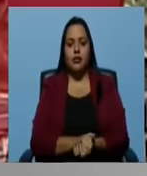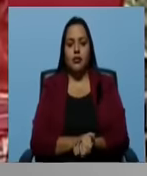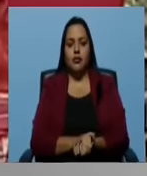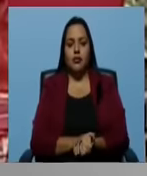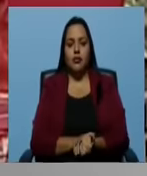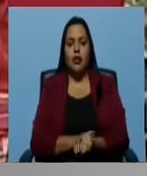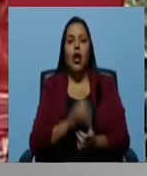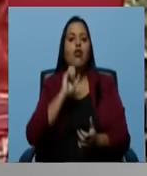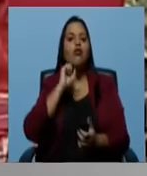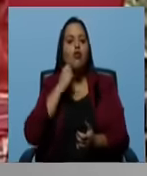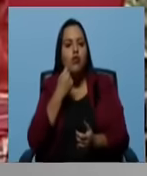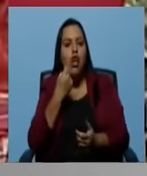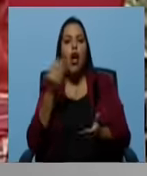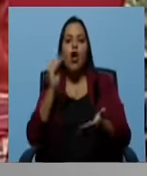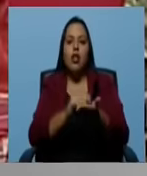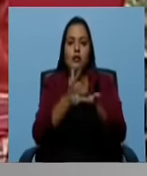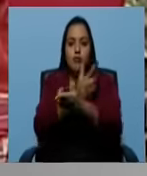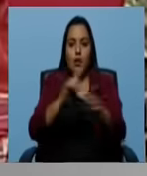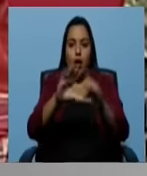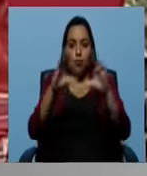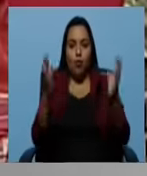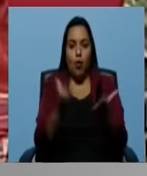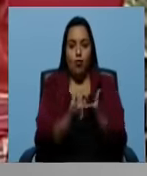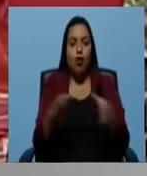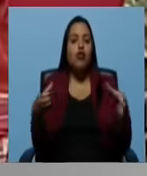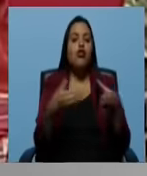a Rusia volver a liberar al mundo del fascismo.